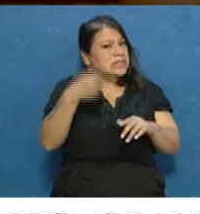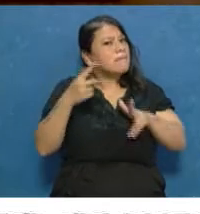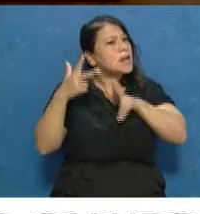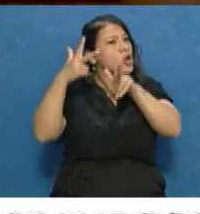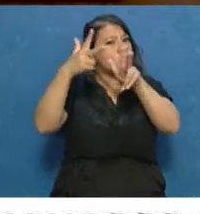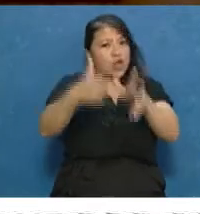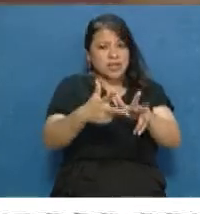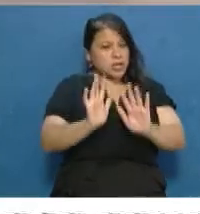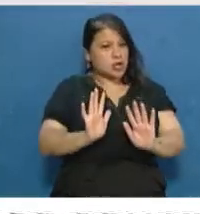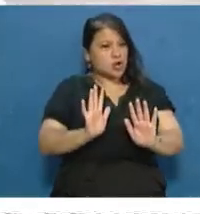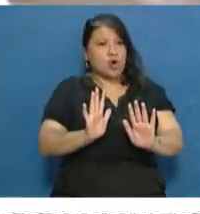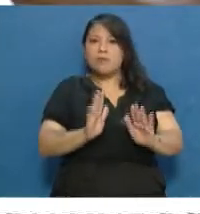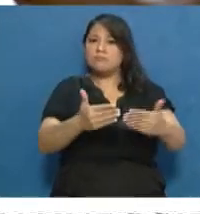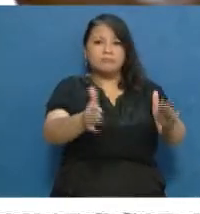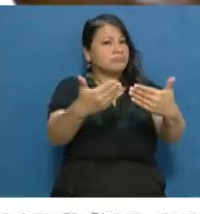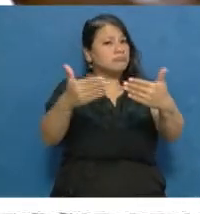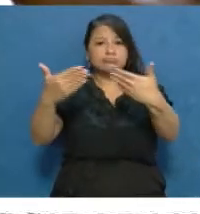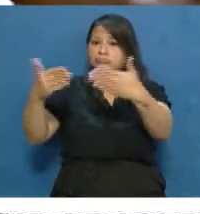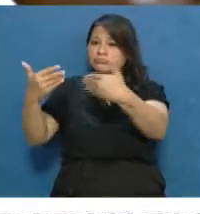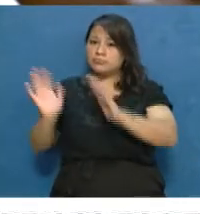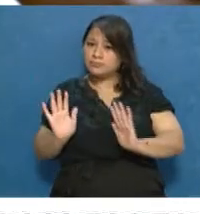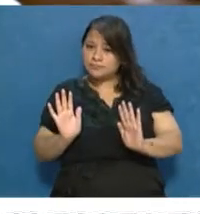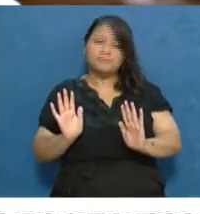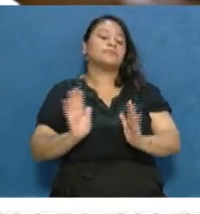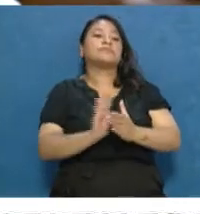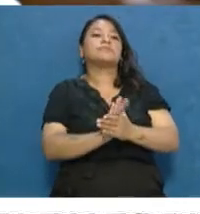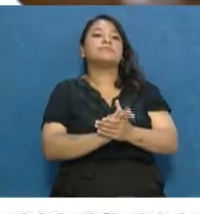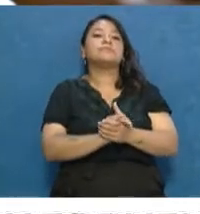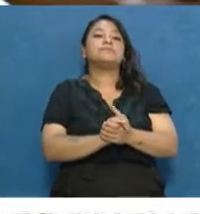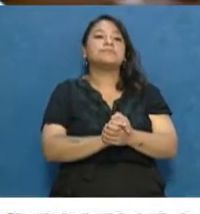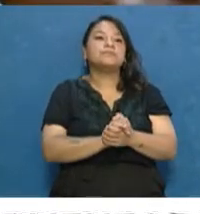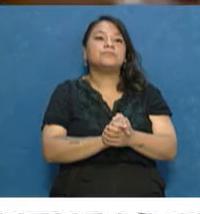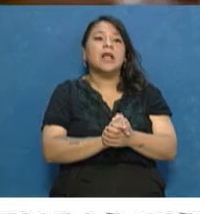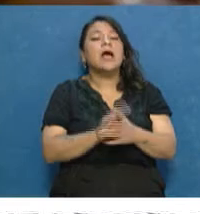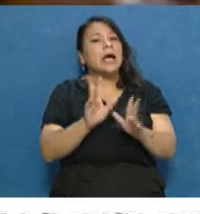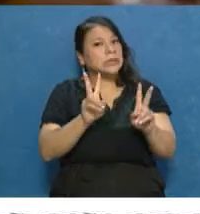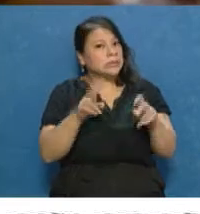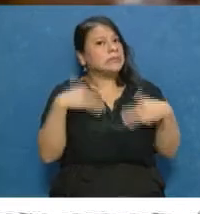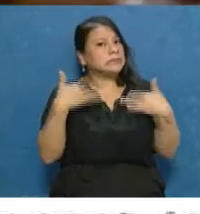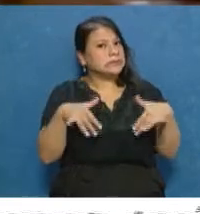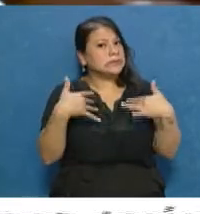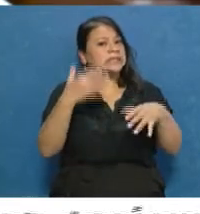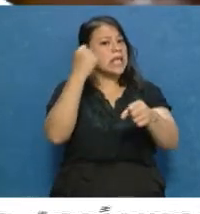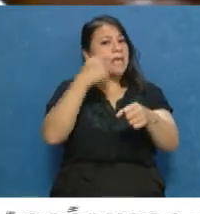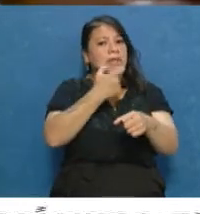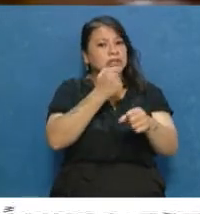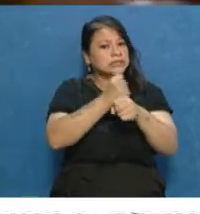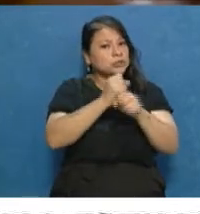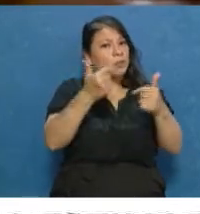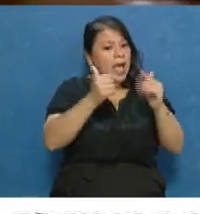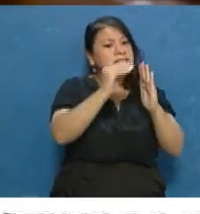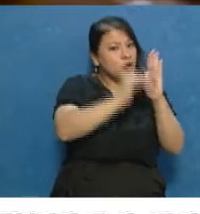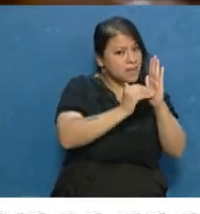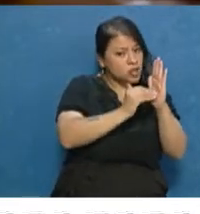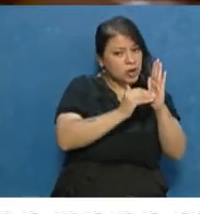entrar, salir, restringir. Hay un dato muy auspiciante, que es la desocupación en Mendoza, que ha sido menor que